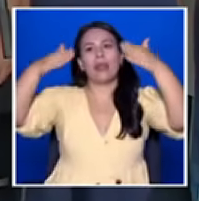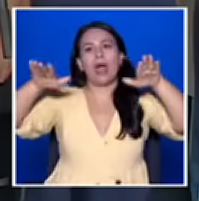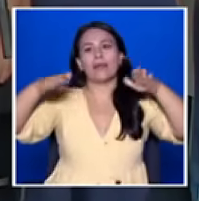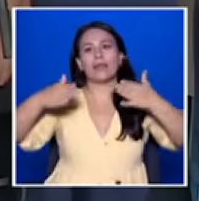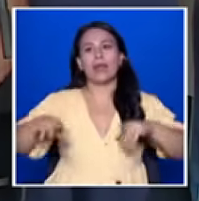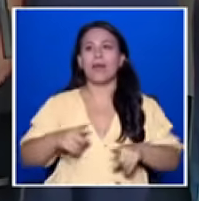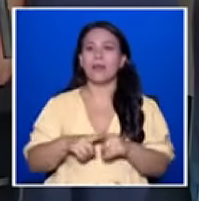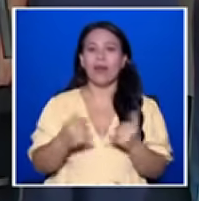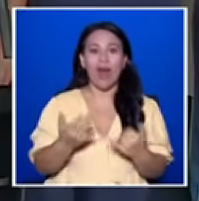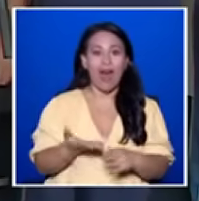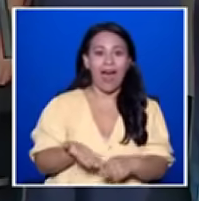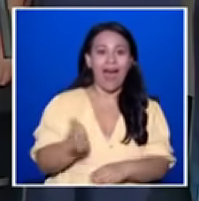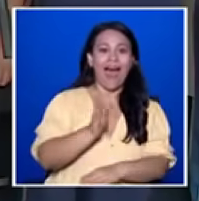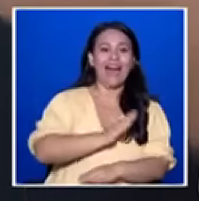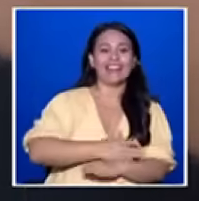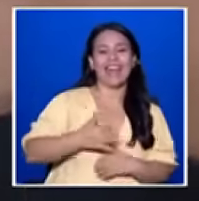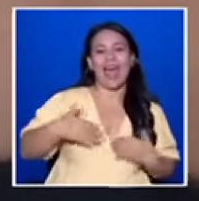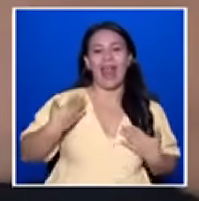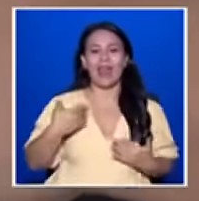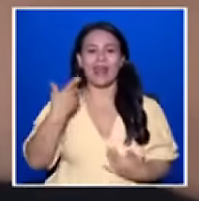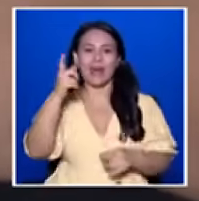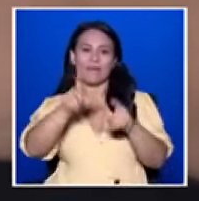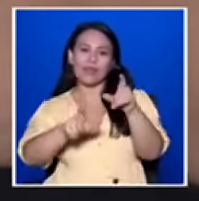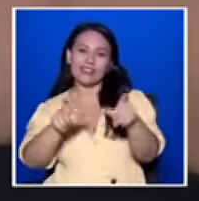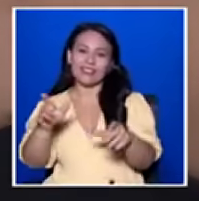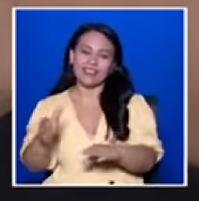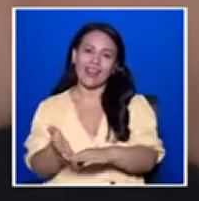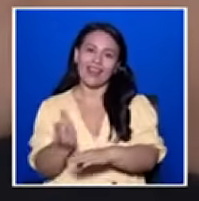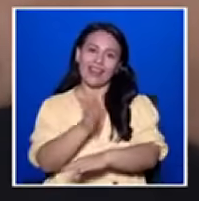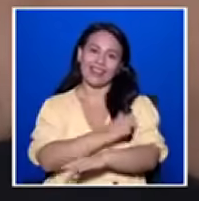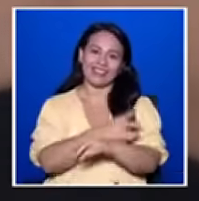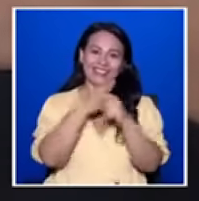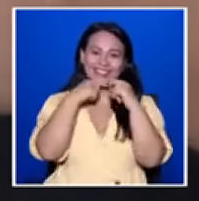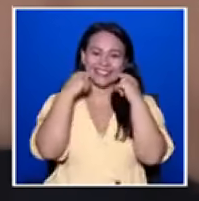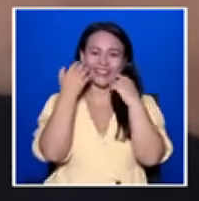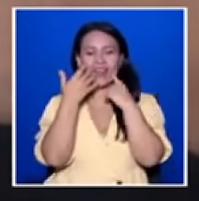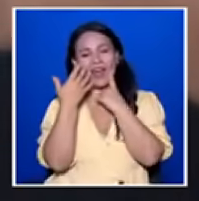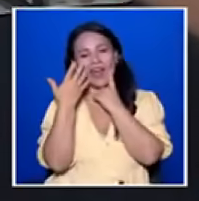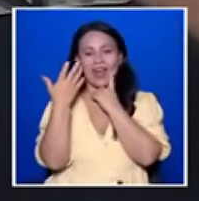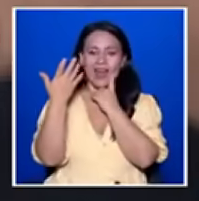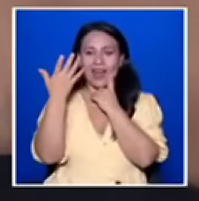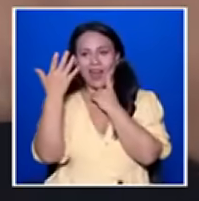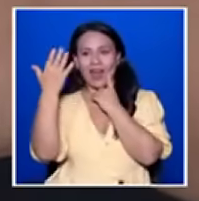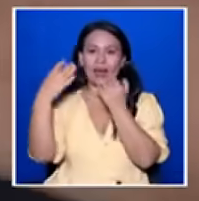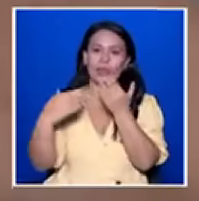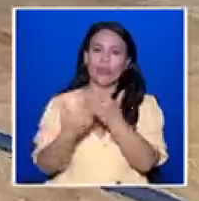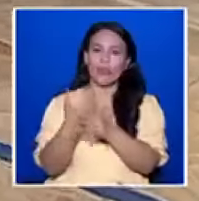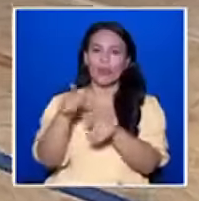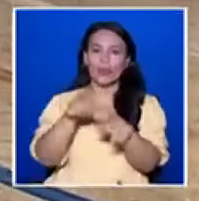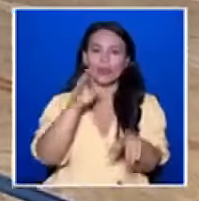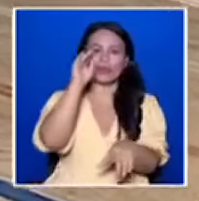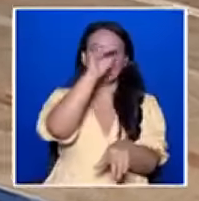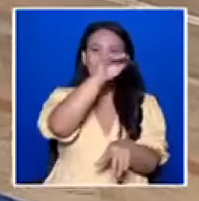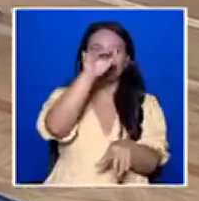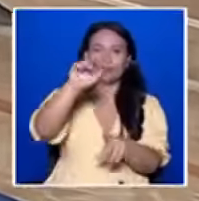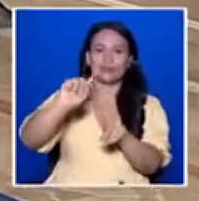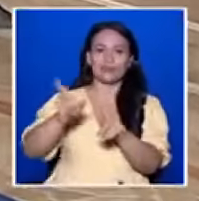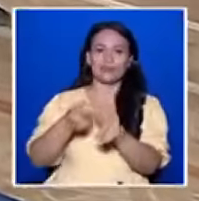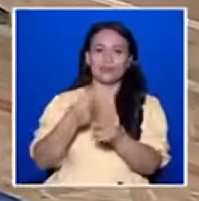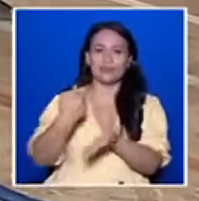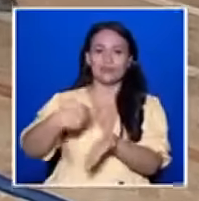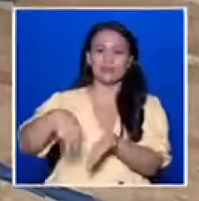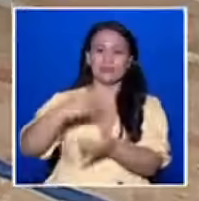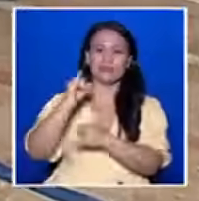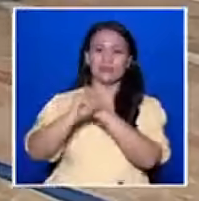presentarse. Ahora podrán alegrar al público antes, con sus repertorios en nuevos escenarios. Este es el primer